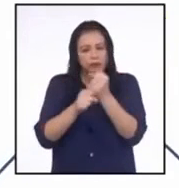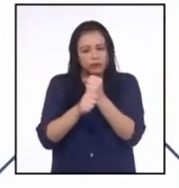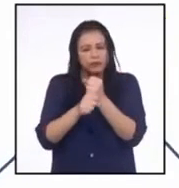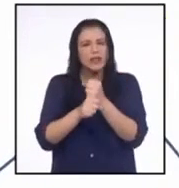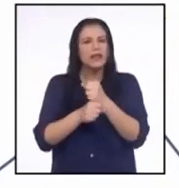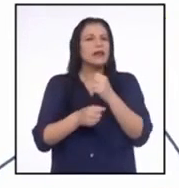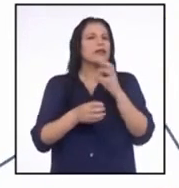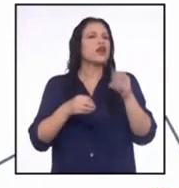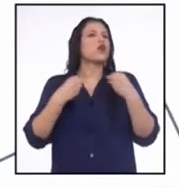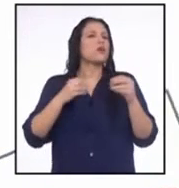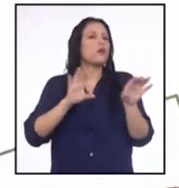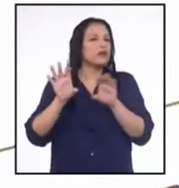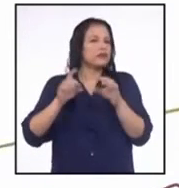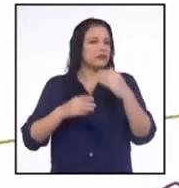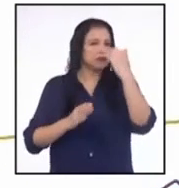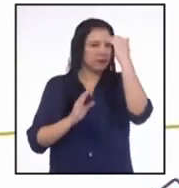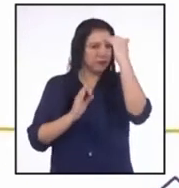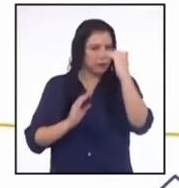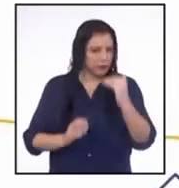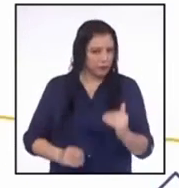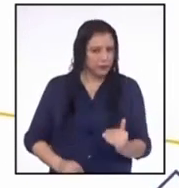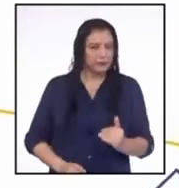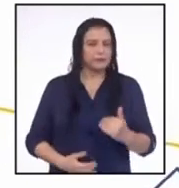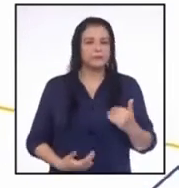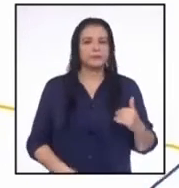de lo realizado.